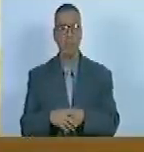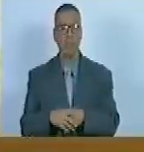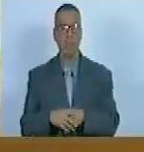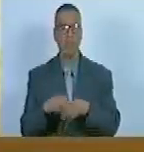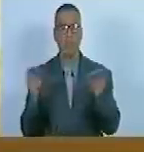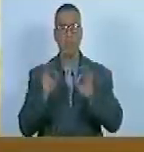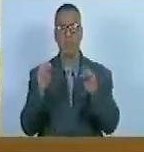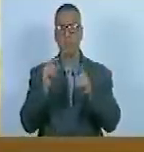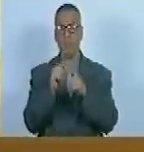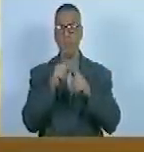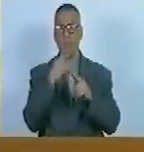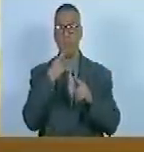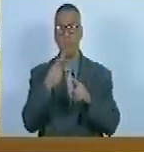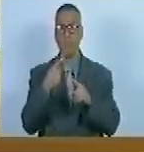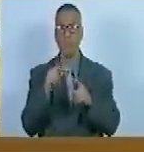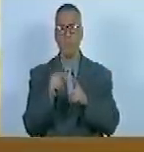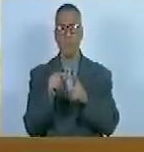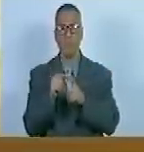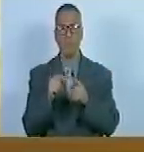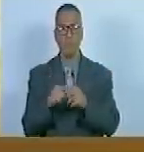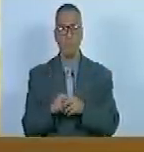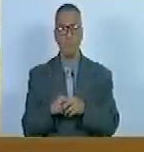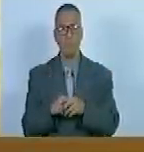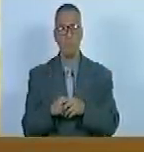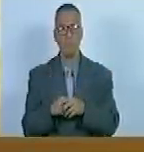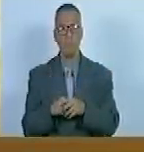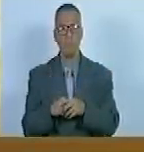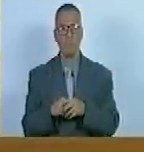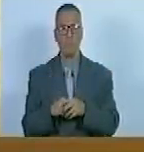Nadie más anotado en el derecho de palabra.